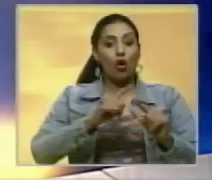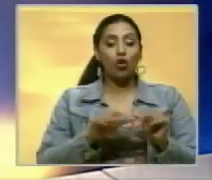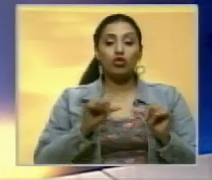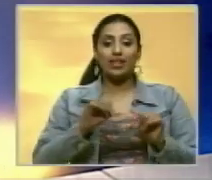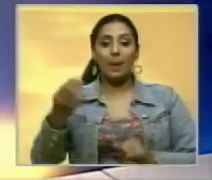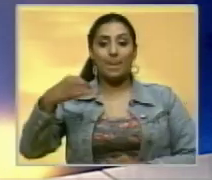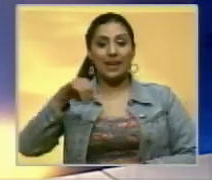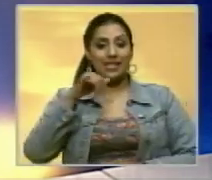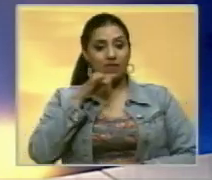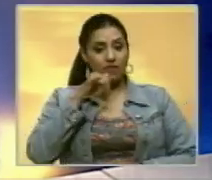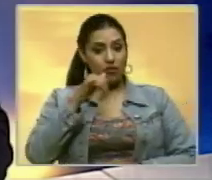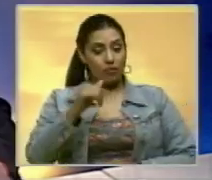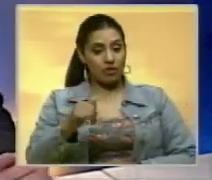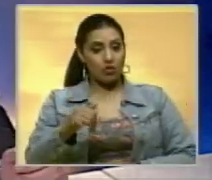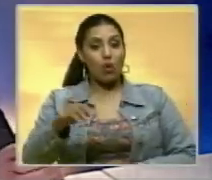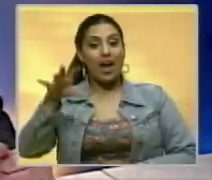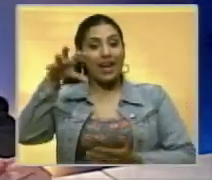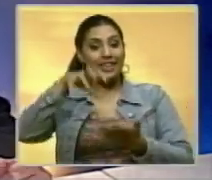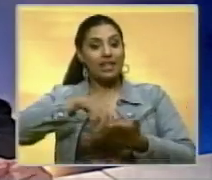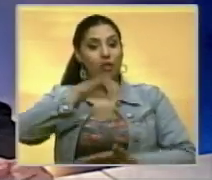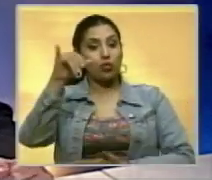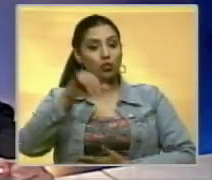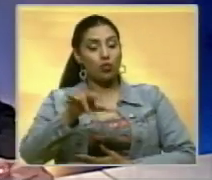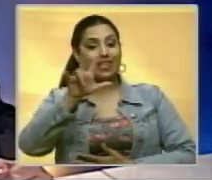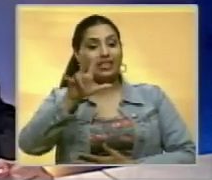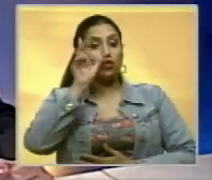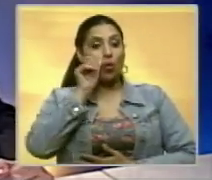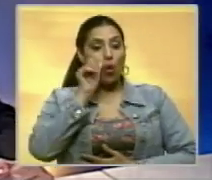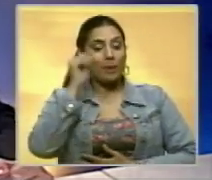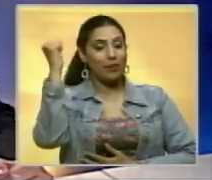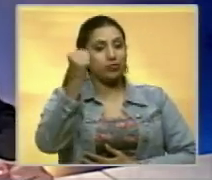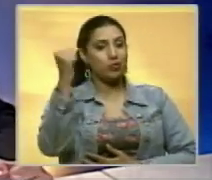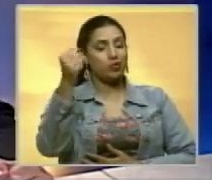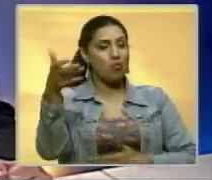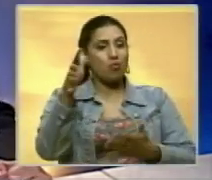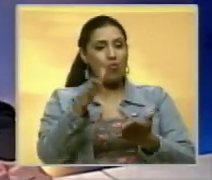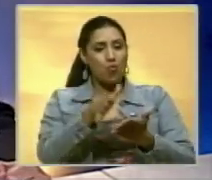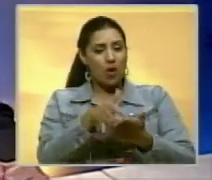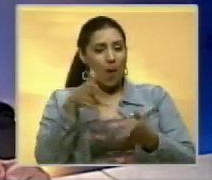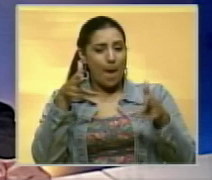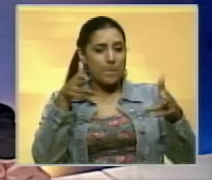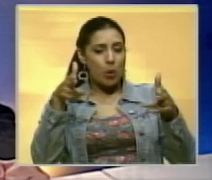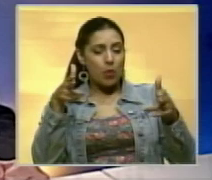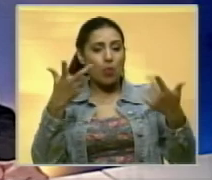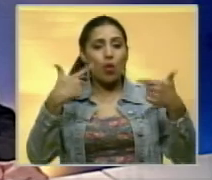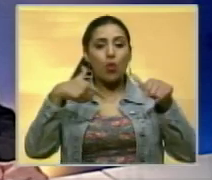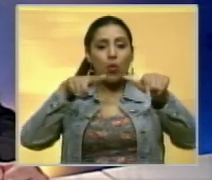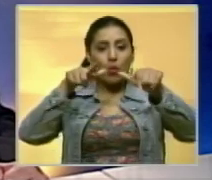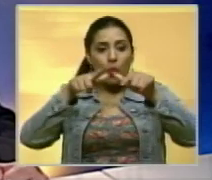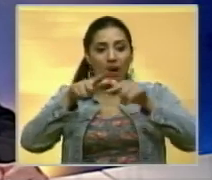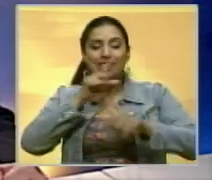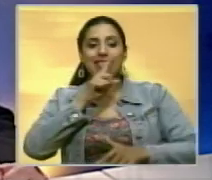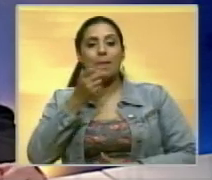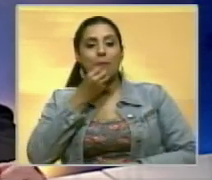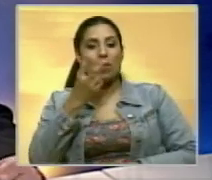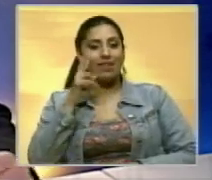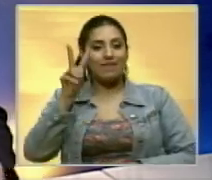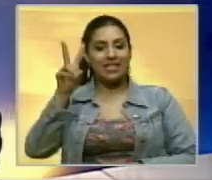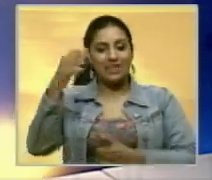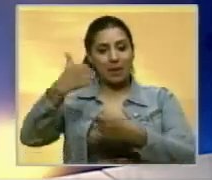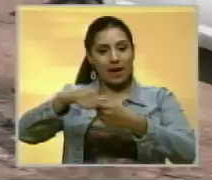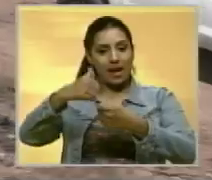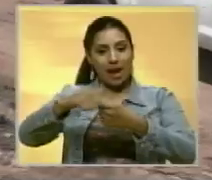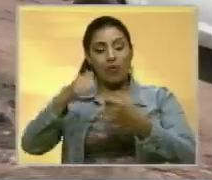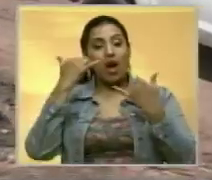Amigos, continuamos con las informaciones. En el estado Zulia, 3 hombres se fueron asesinados de múltiples disparos en el sector Buenavista de los Bucares de